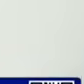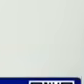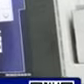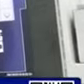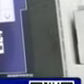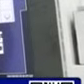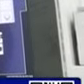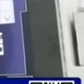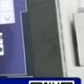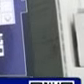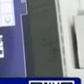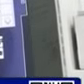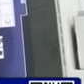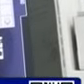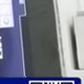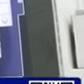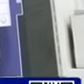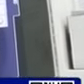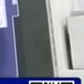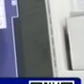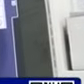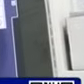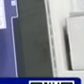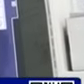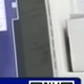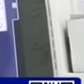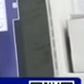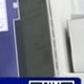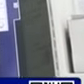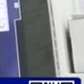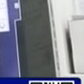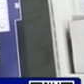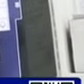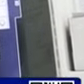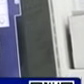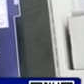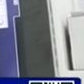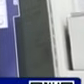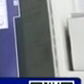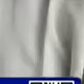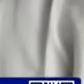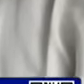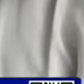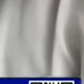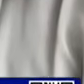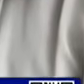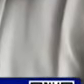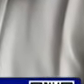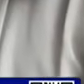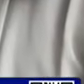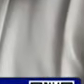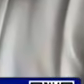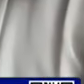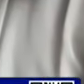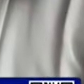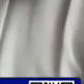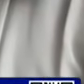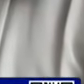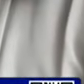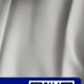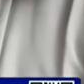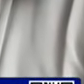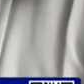en Argentina es sumamente interesante. Escuchen, porque en el país vecino iluminarán monumentos en todas sus ciudades